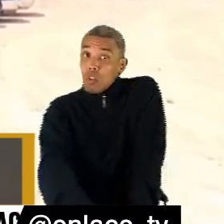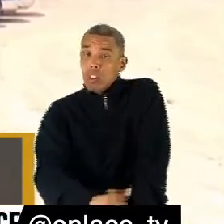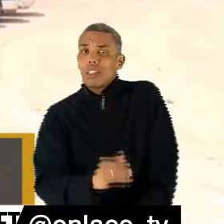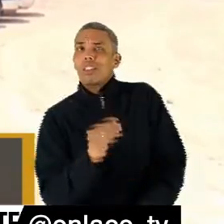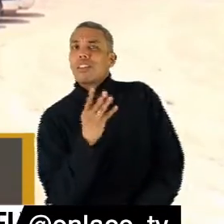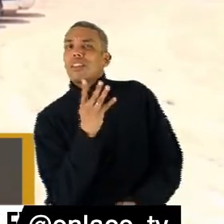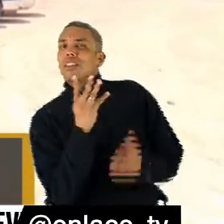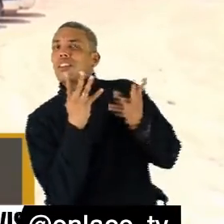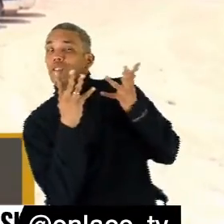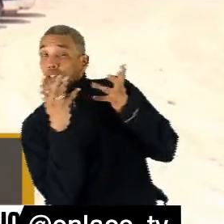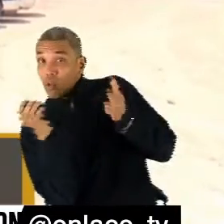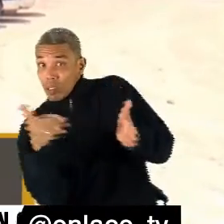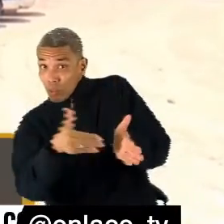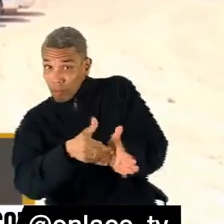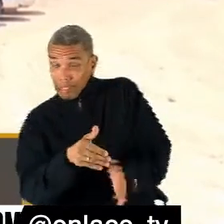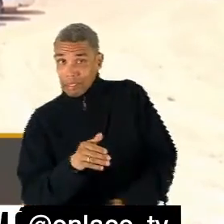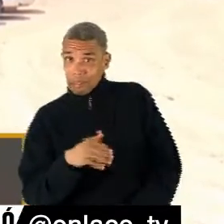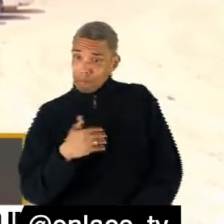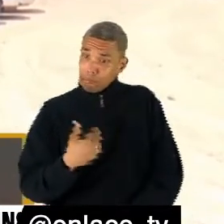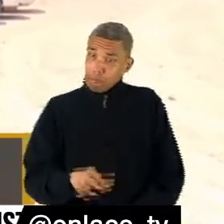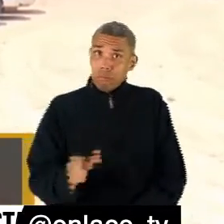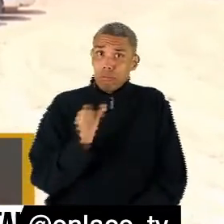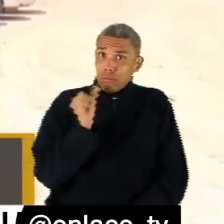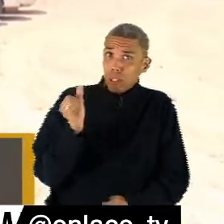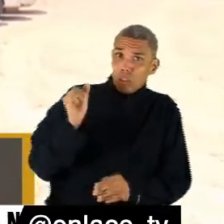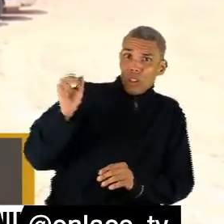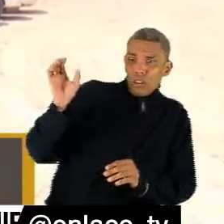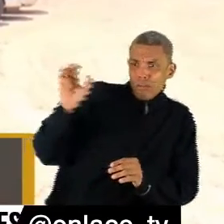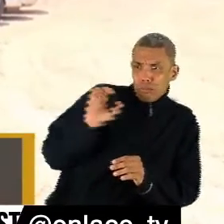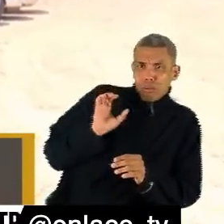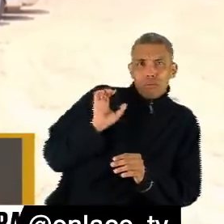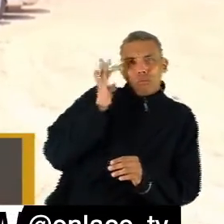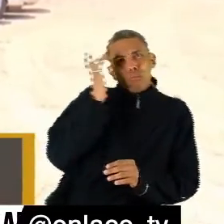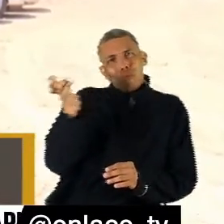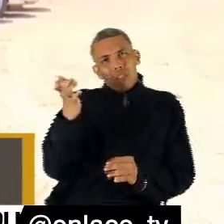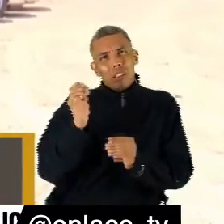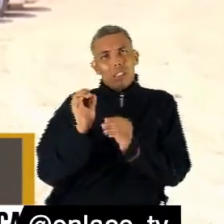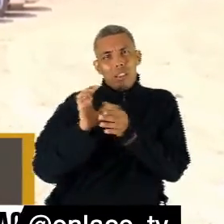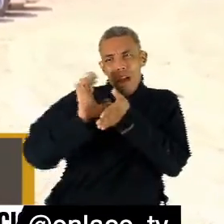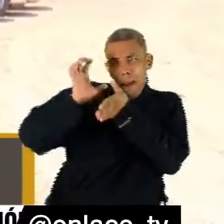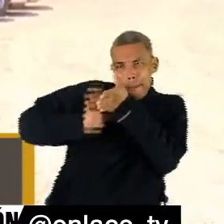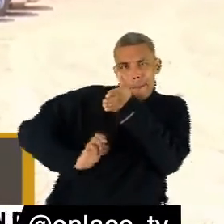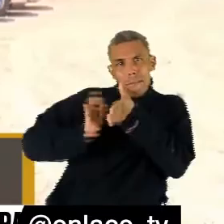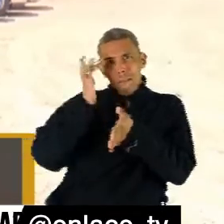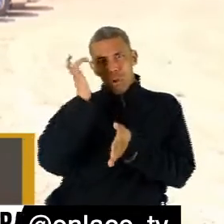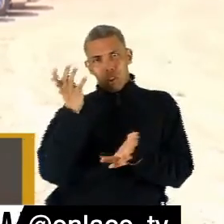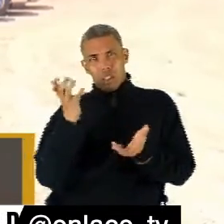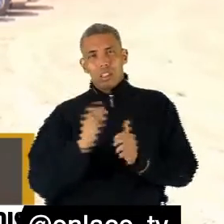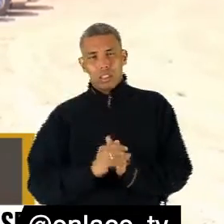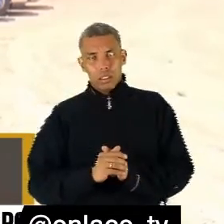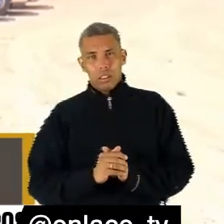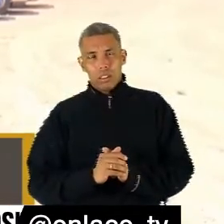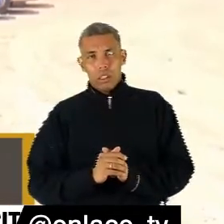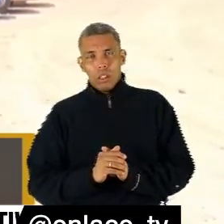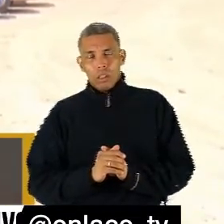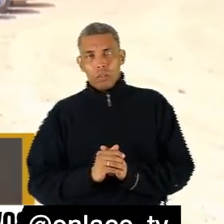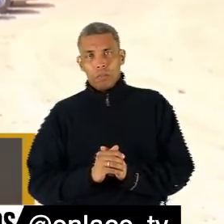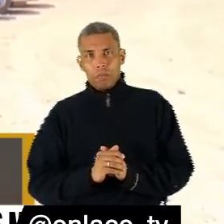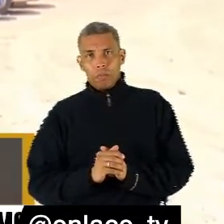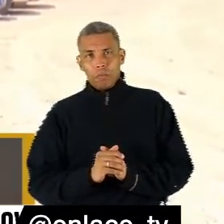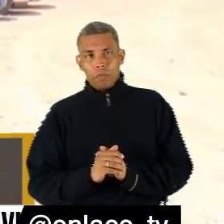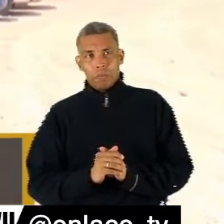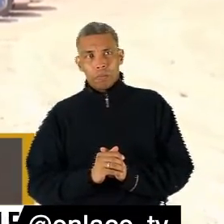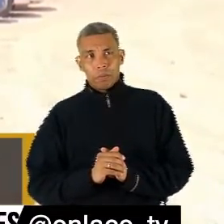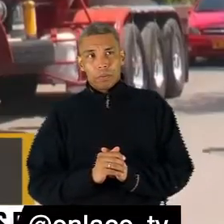que más paga. Si sumamos las dos cifras, 4.400.000 y 2.800.000, nos da 7.200.000 pesos. Es decir,